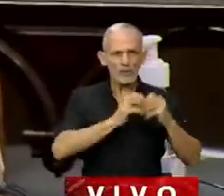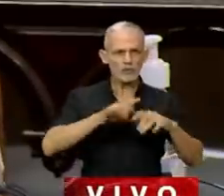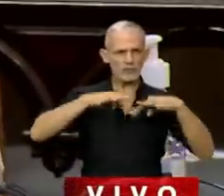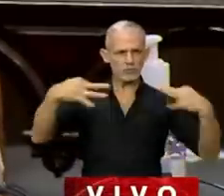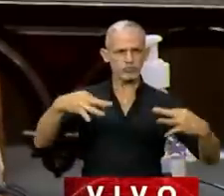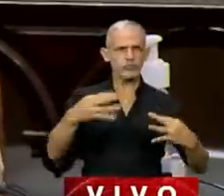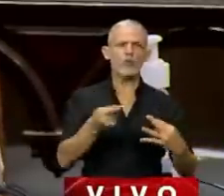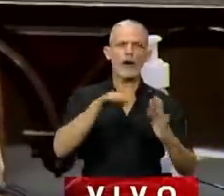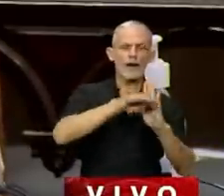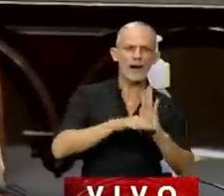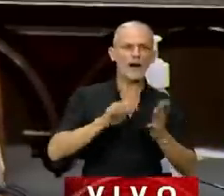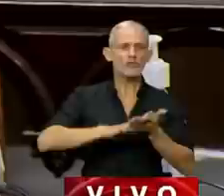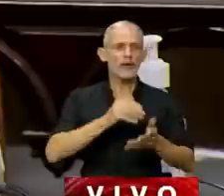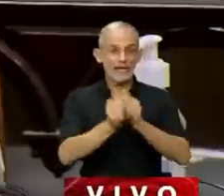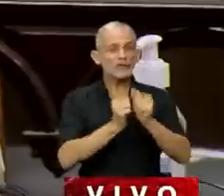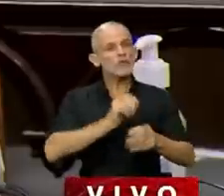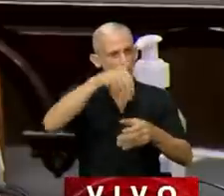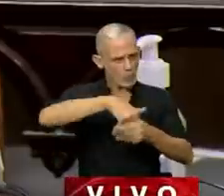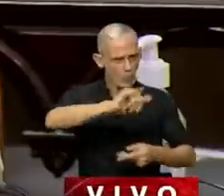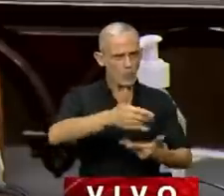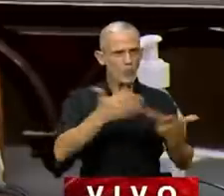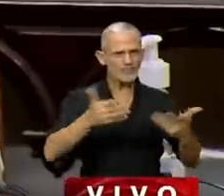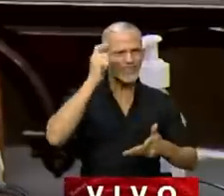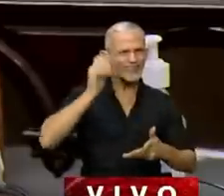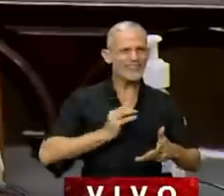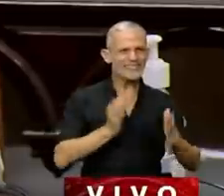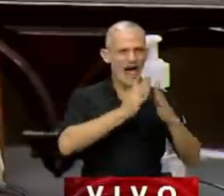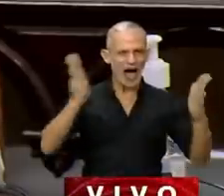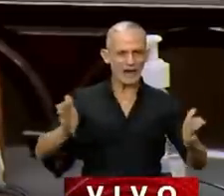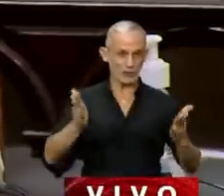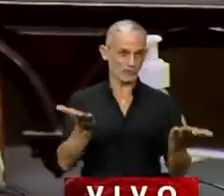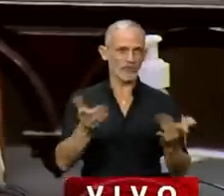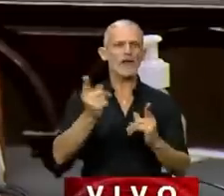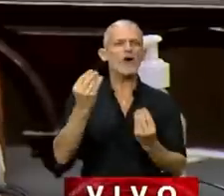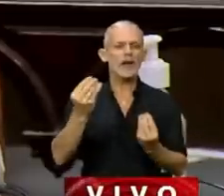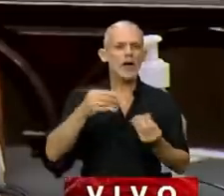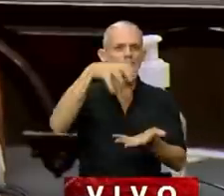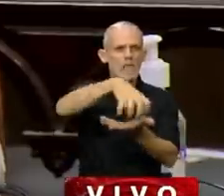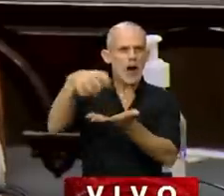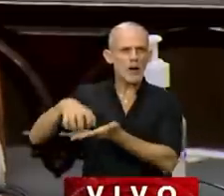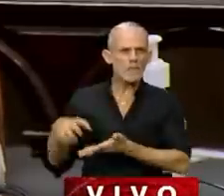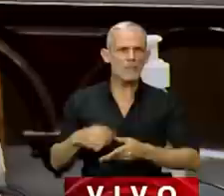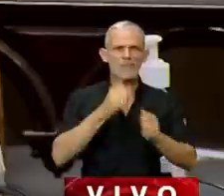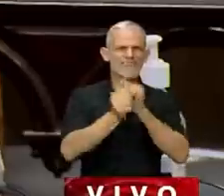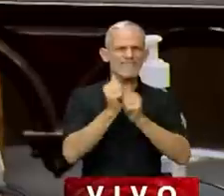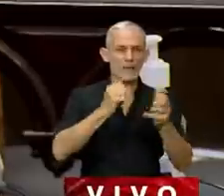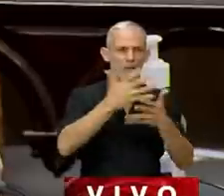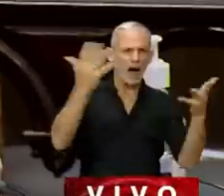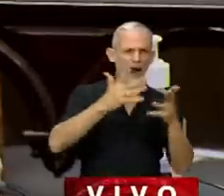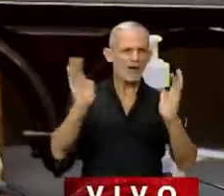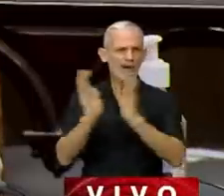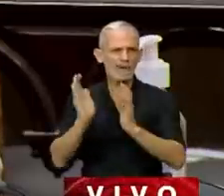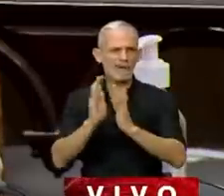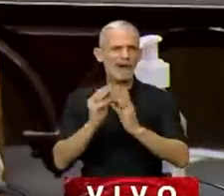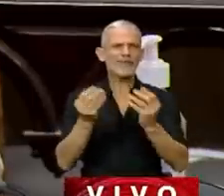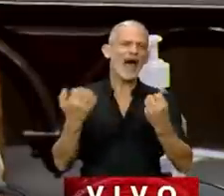hemos discutido un régimen de industria que votamos favorablemente a 10 años, mientras las plantas, desde las terminales más grandes hasta las